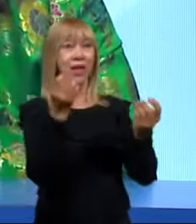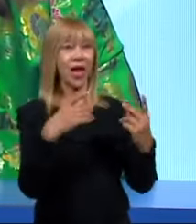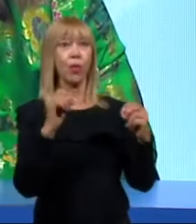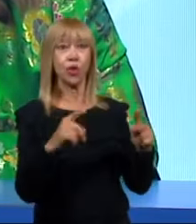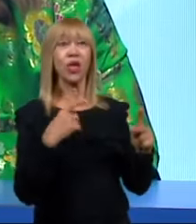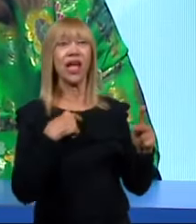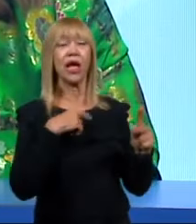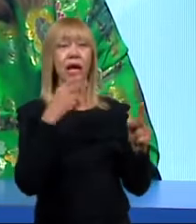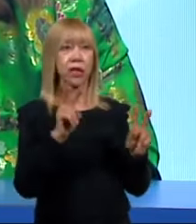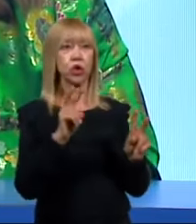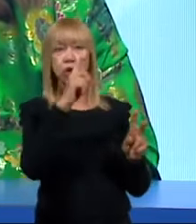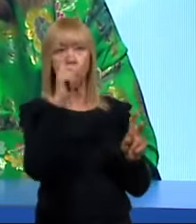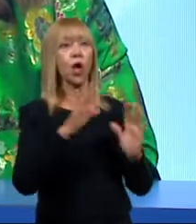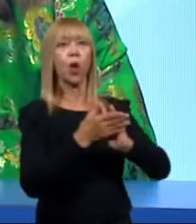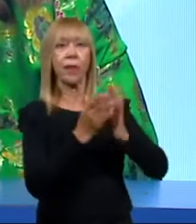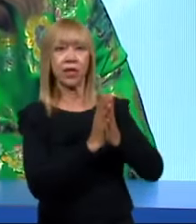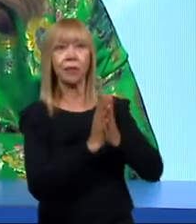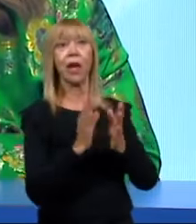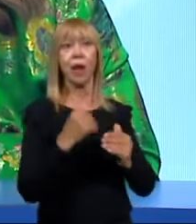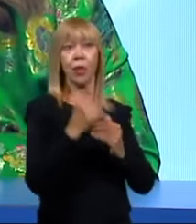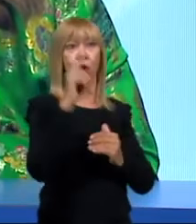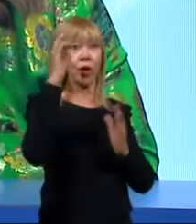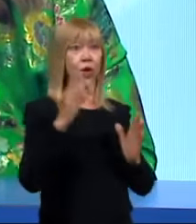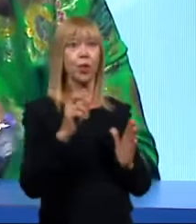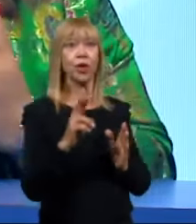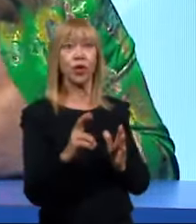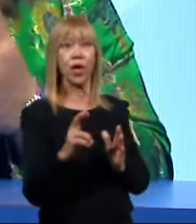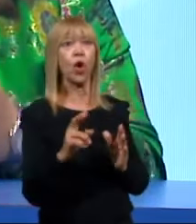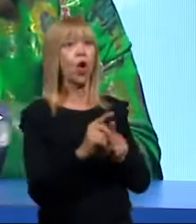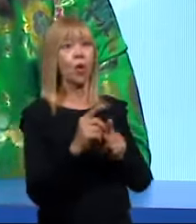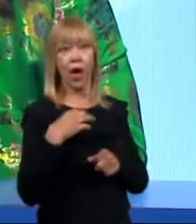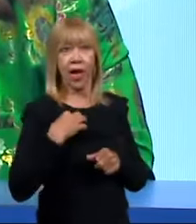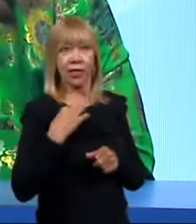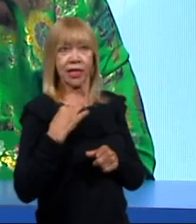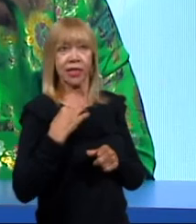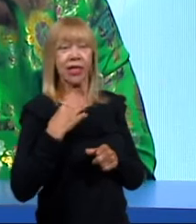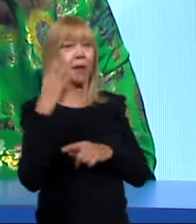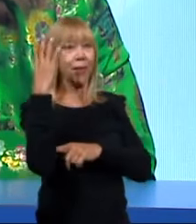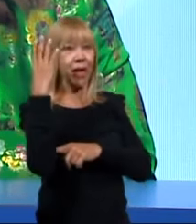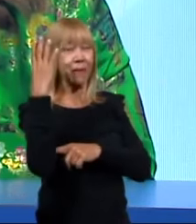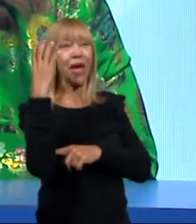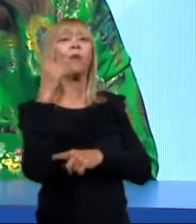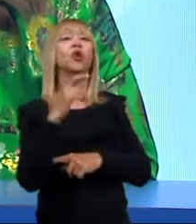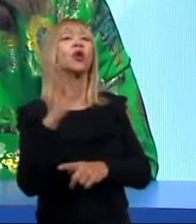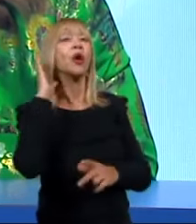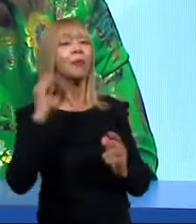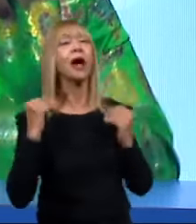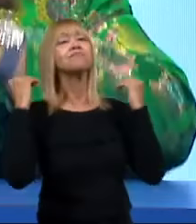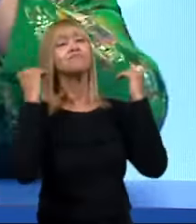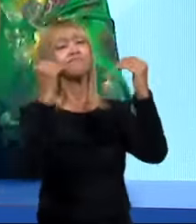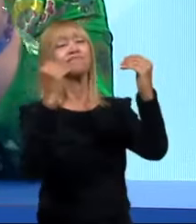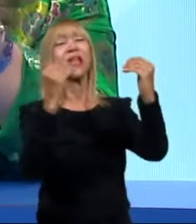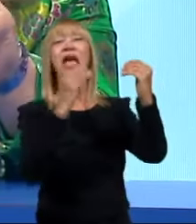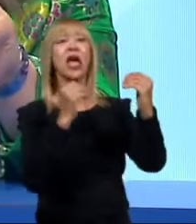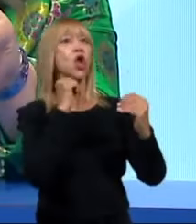oportunidad este 2 de junio de convertirme en la próxima gobernadora de Puerto Rico como candidata del PNP, Puerto Rico va a echar para adelante. Y